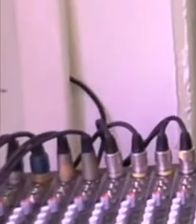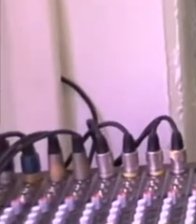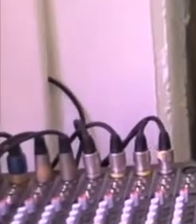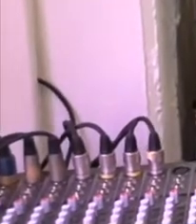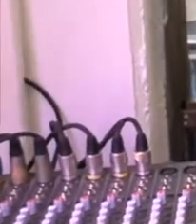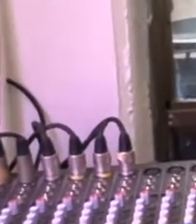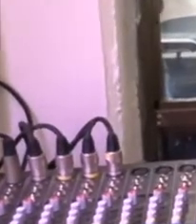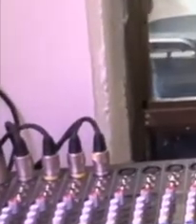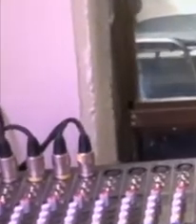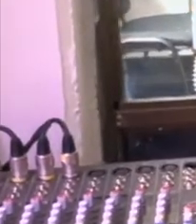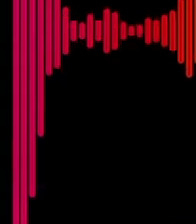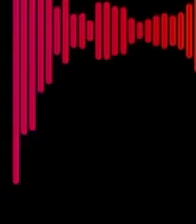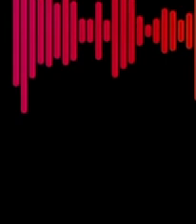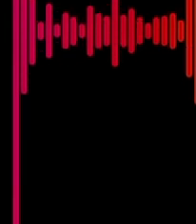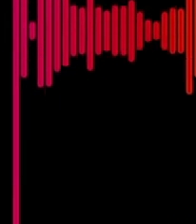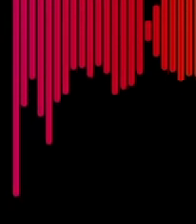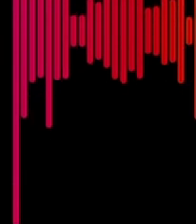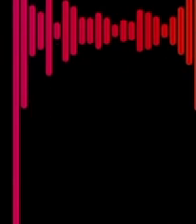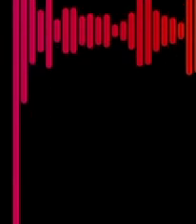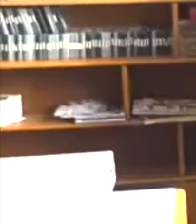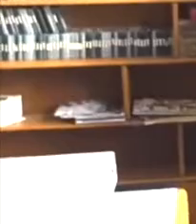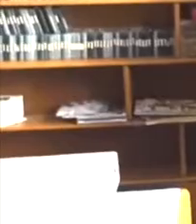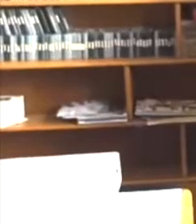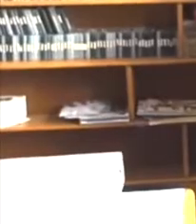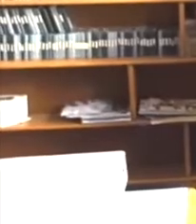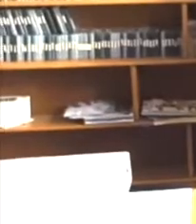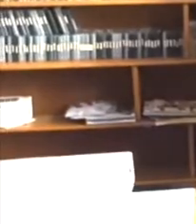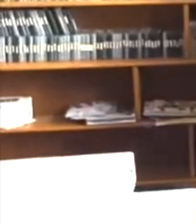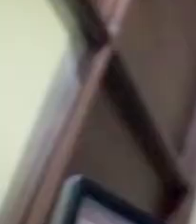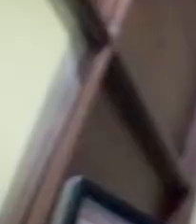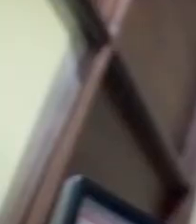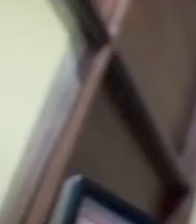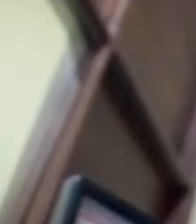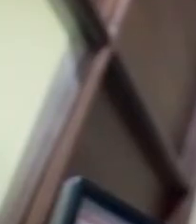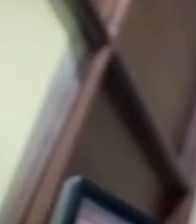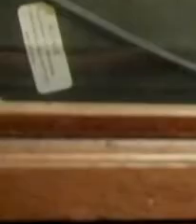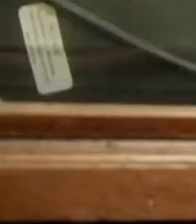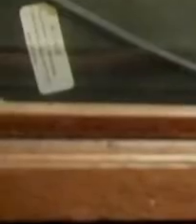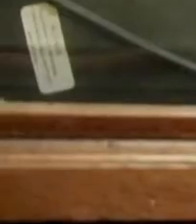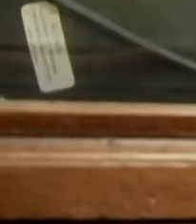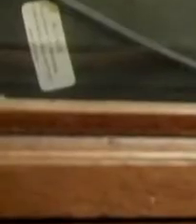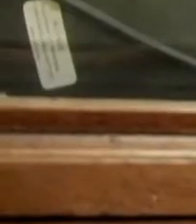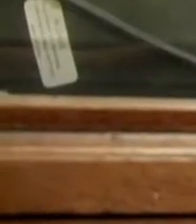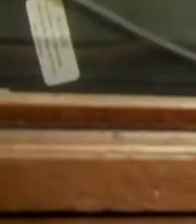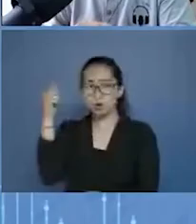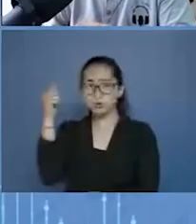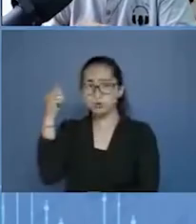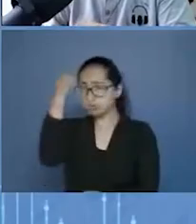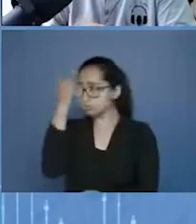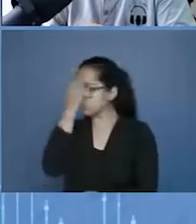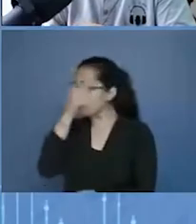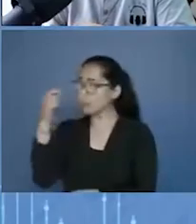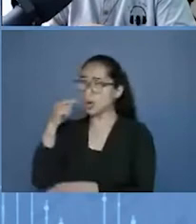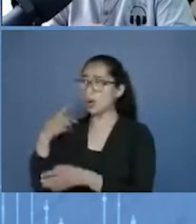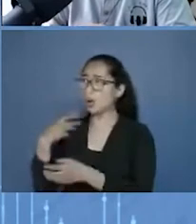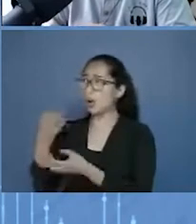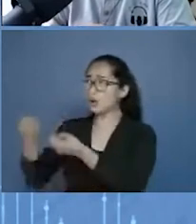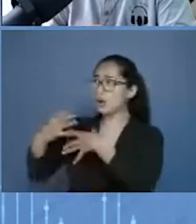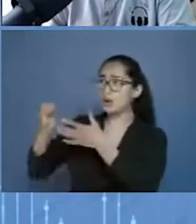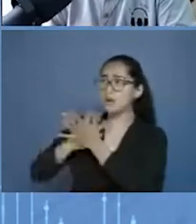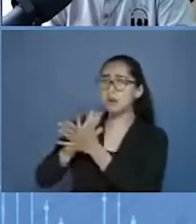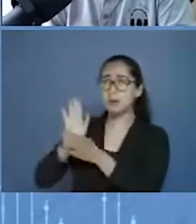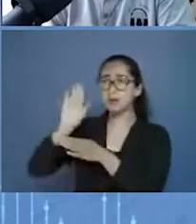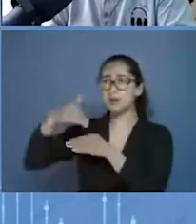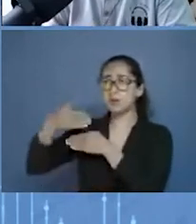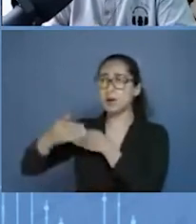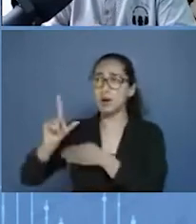lo quieren ver, cuándo lo quieren ver y en dónde lo quieren ver. Es un cambio fundamental, es un cambio de poder.